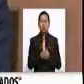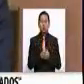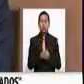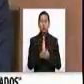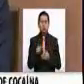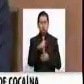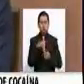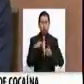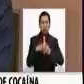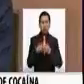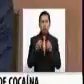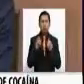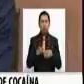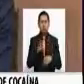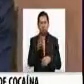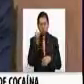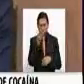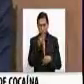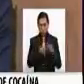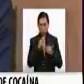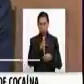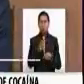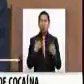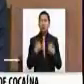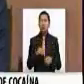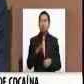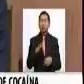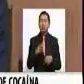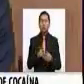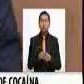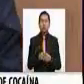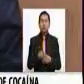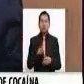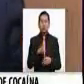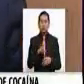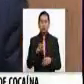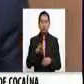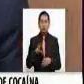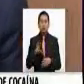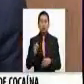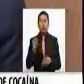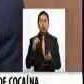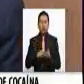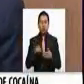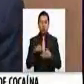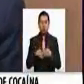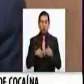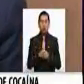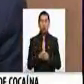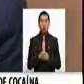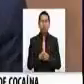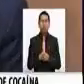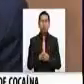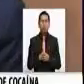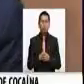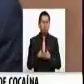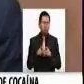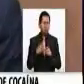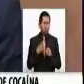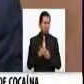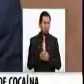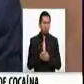una afectación en la actividad del narcotráfico de aproximadamente 330 mil dólares era el destino sr